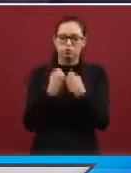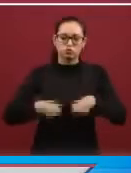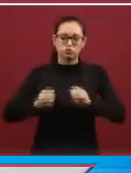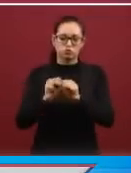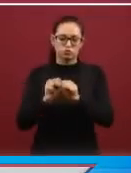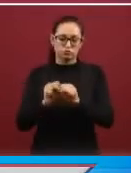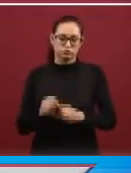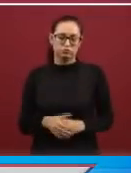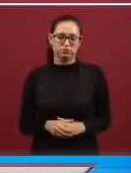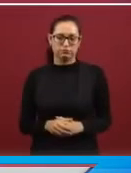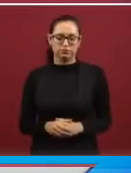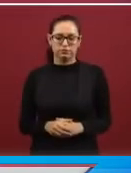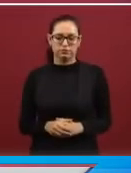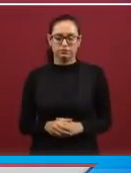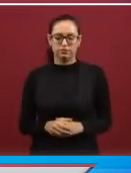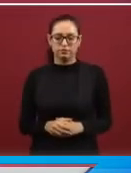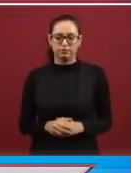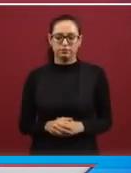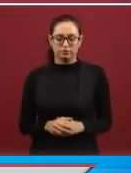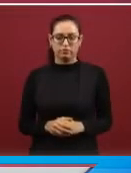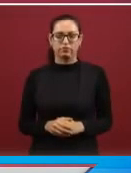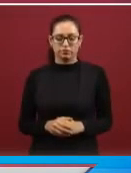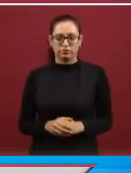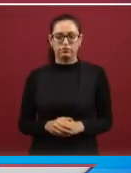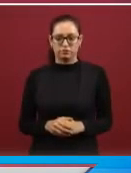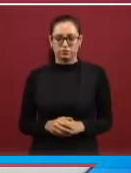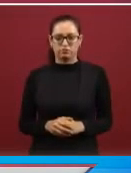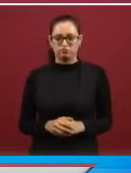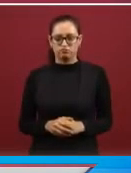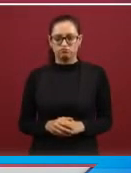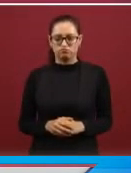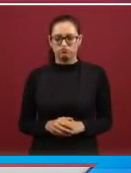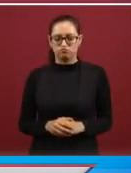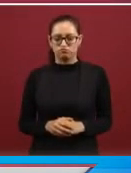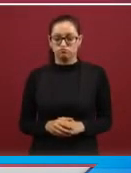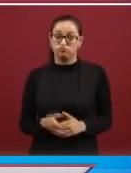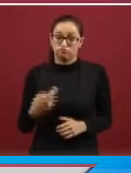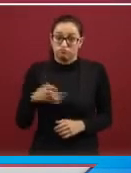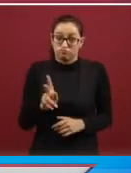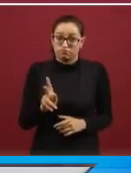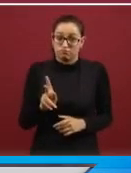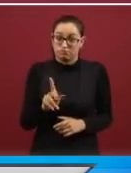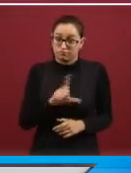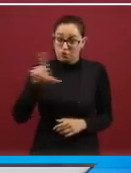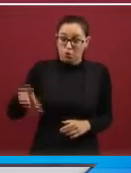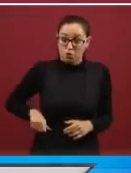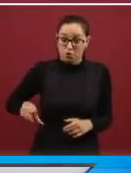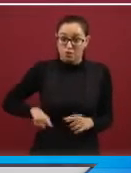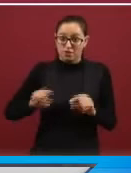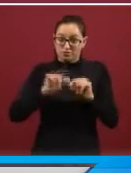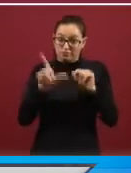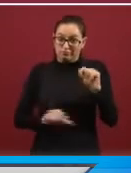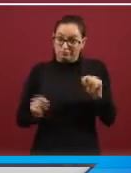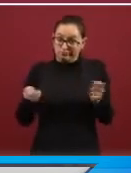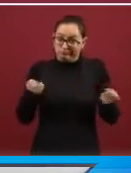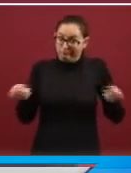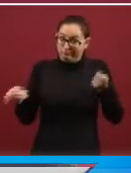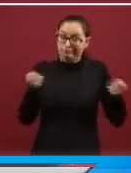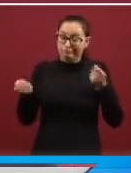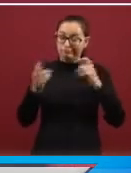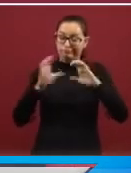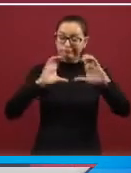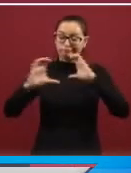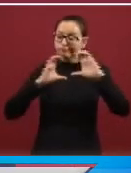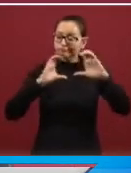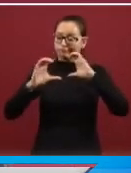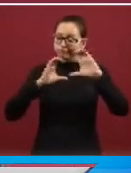Mark Zuckerberg. Pero sí va a tener el Estado mexicano una empresa de telecomunicación